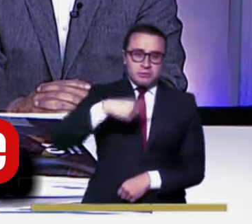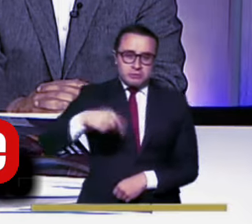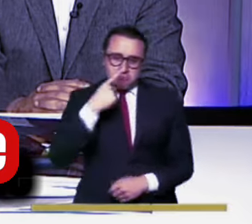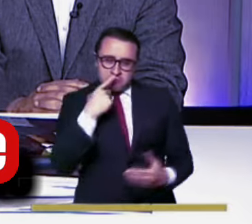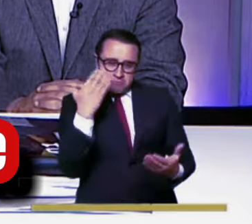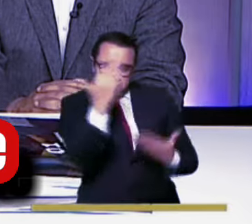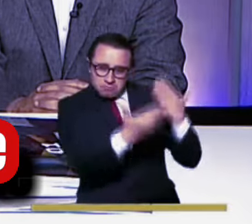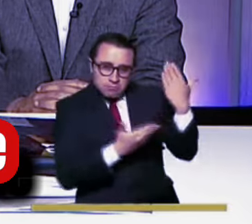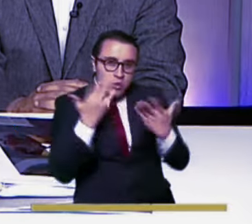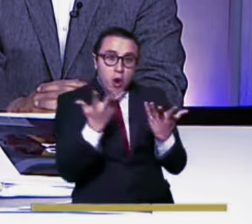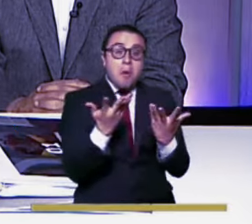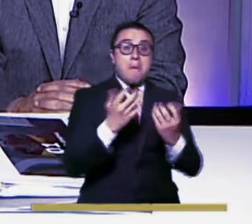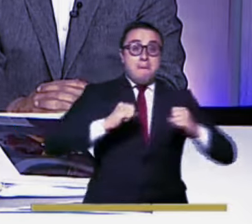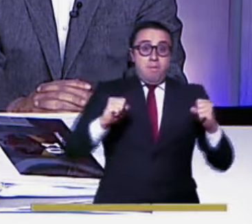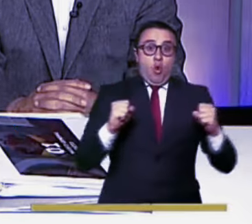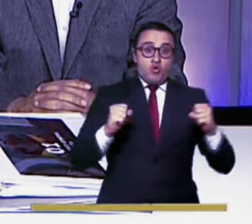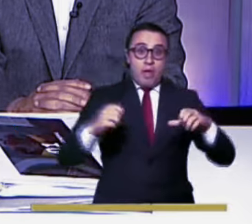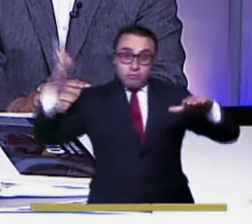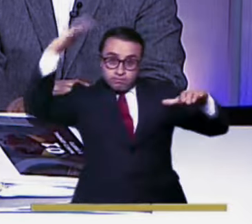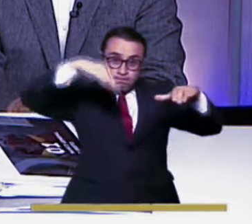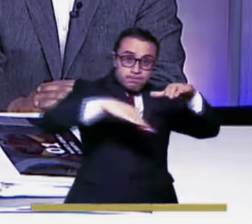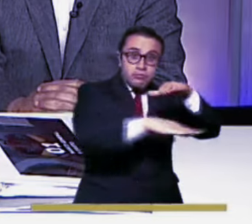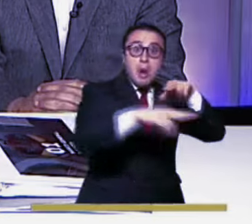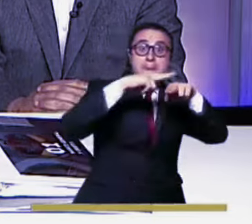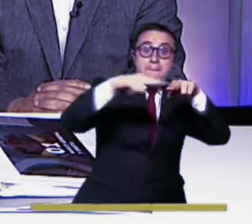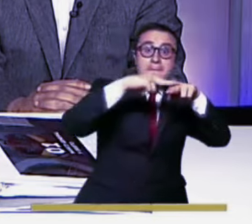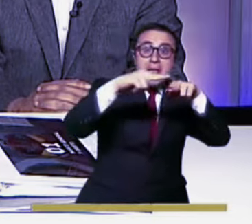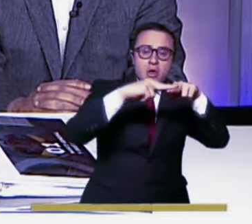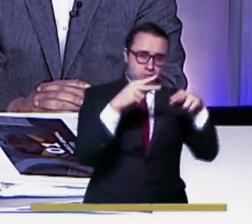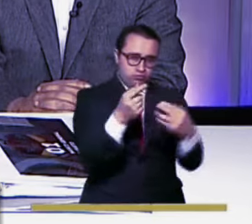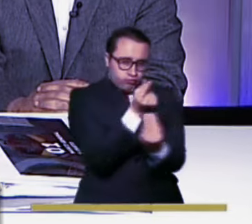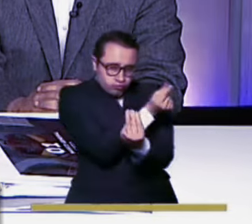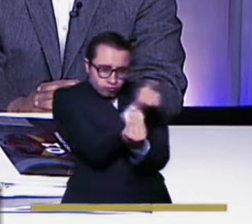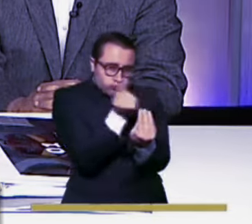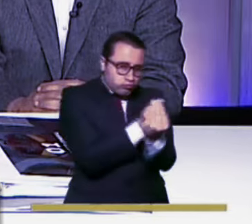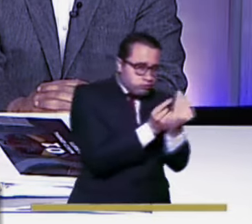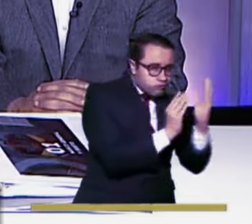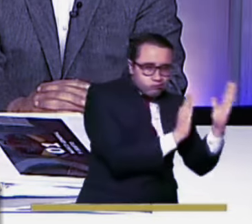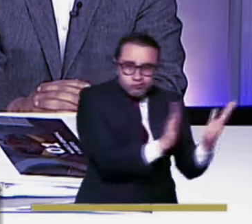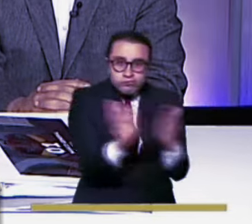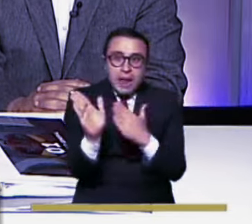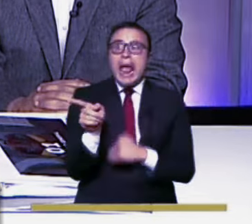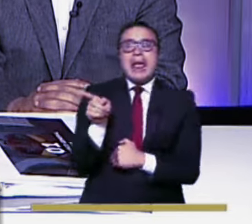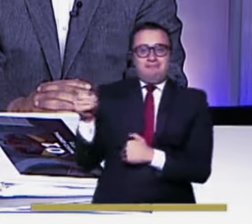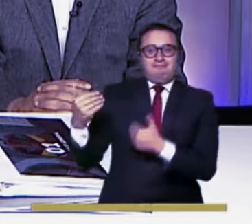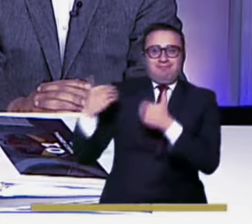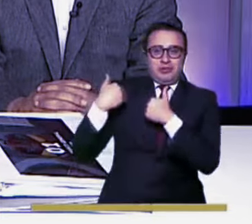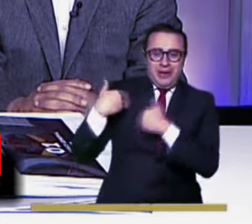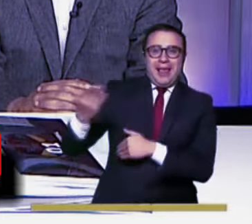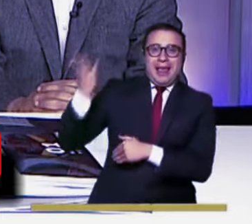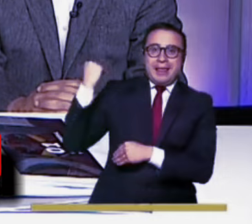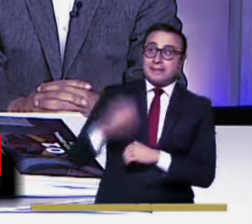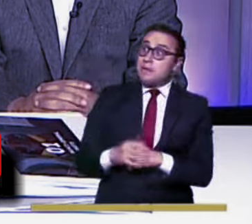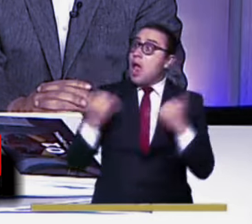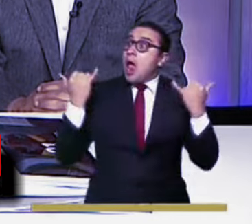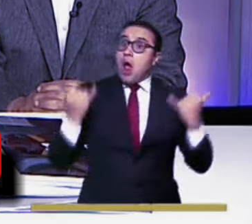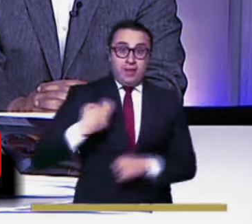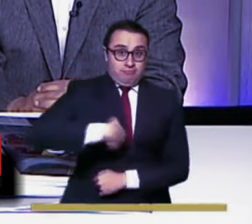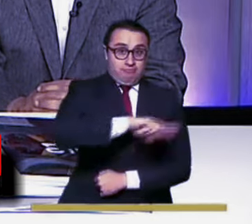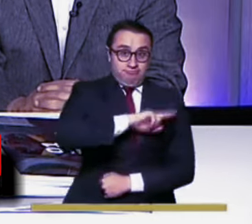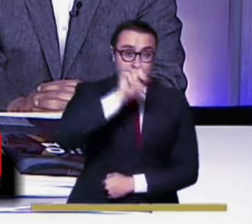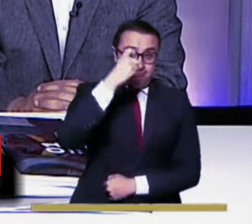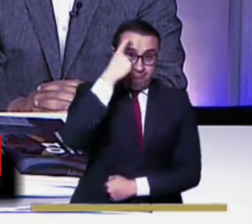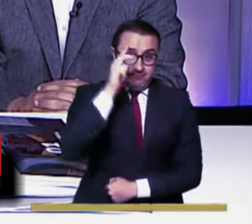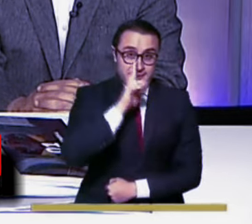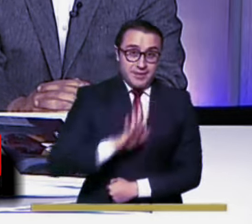metro subterráneo de Bogotá en aquel entonces. Y por eso hoy nos acompañan, porque ya en el gobierno nacional, y